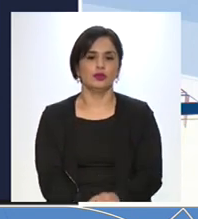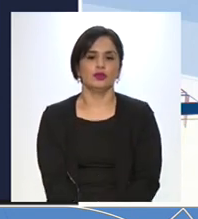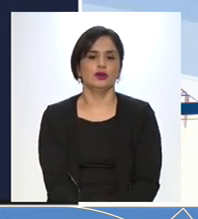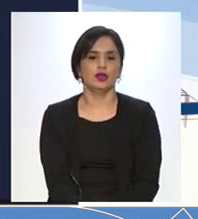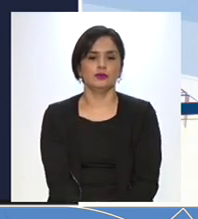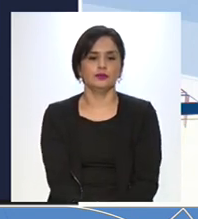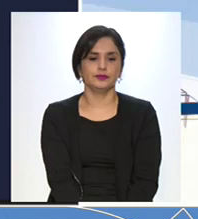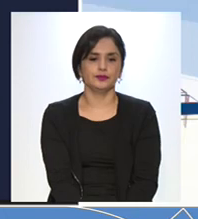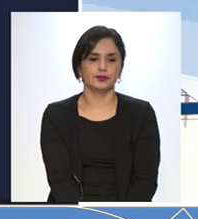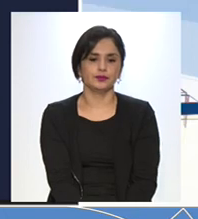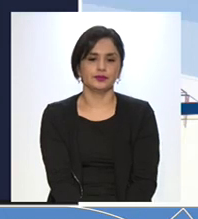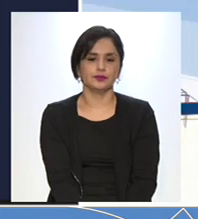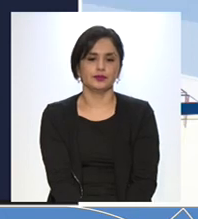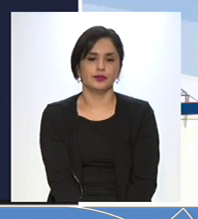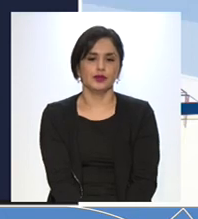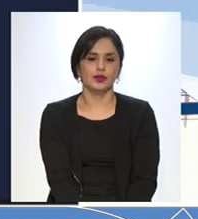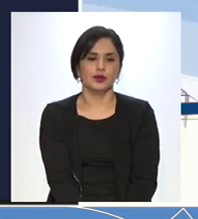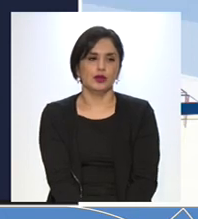globales.